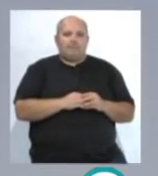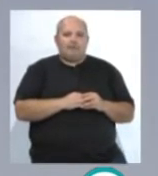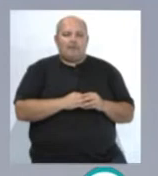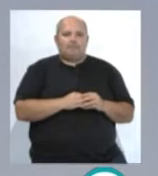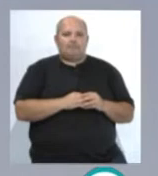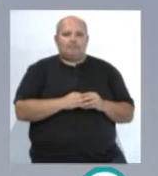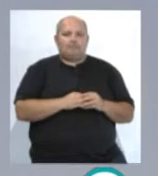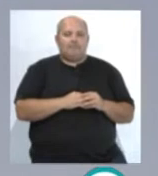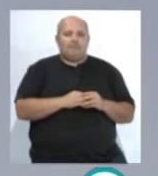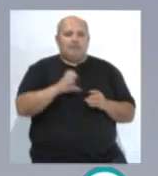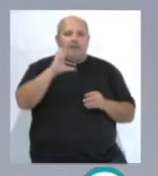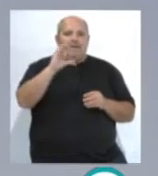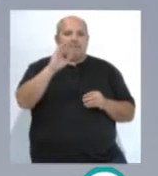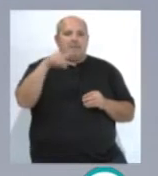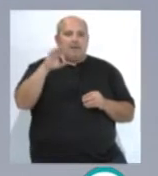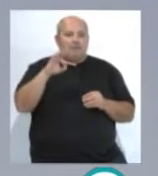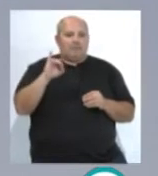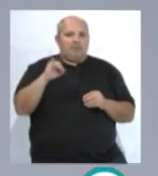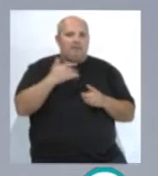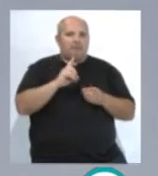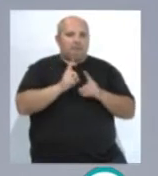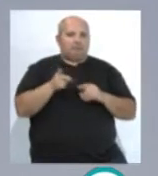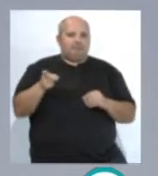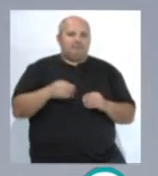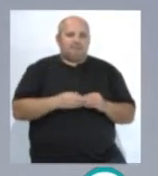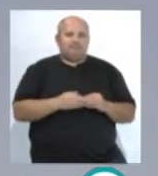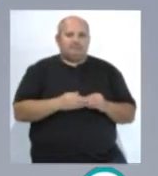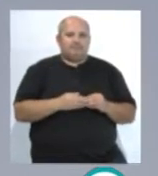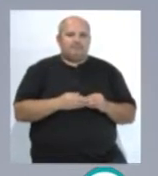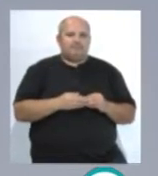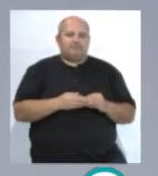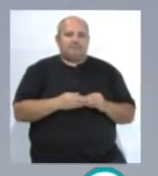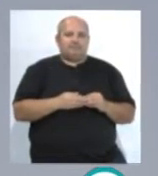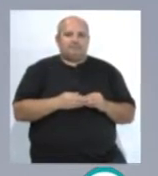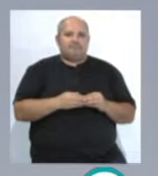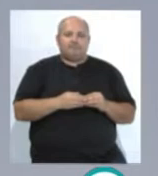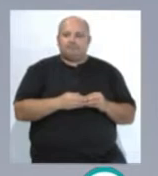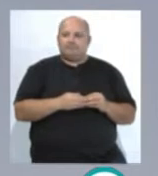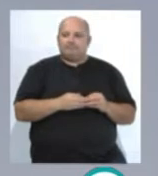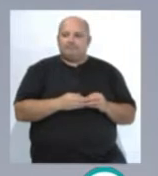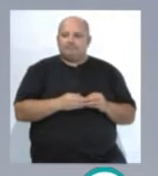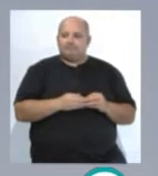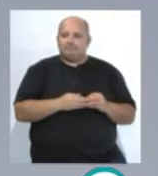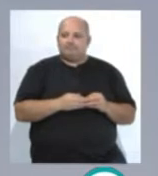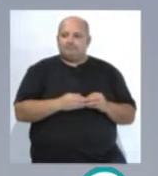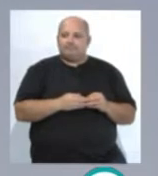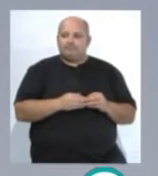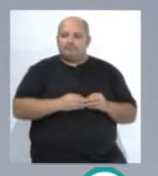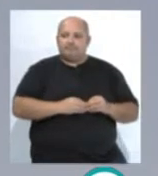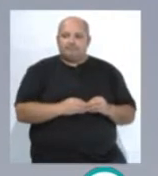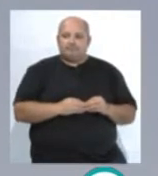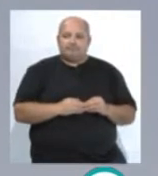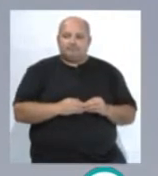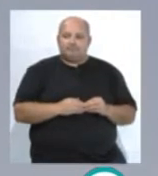el Pacha Espino. Ojo, porque incluso se especulaba con que Jairo jugara de lateral izquierdo. Garrido con Edu Ramos, porque no